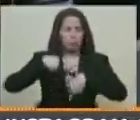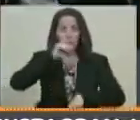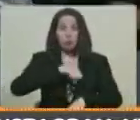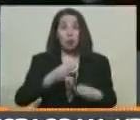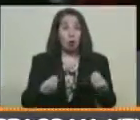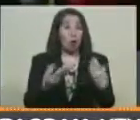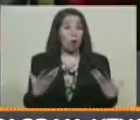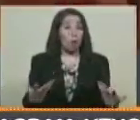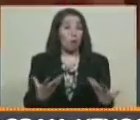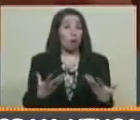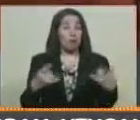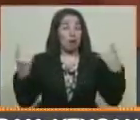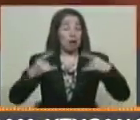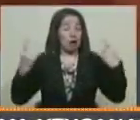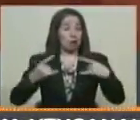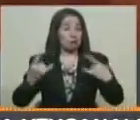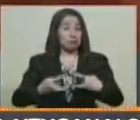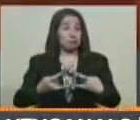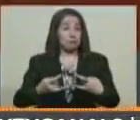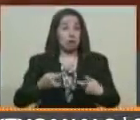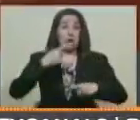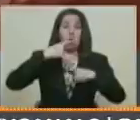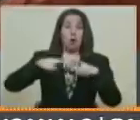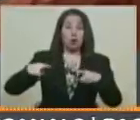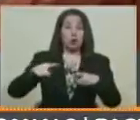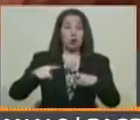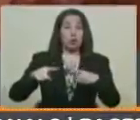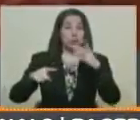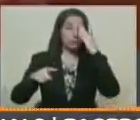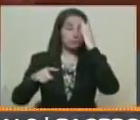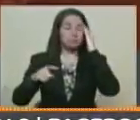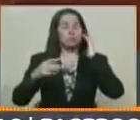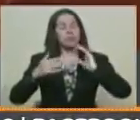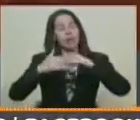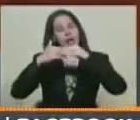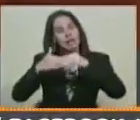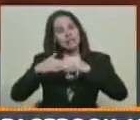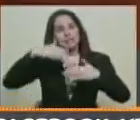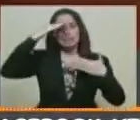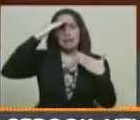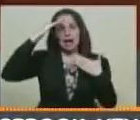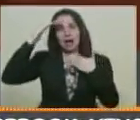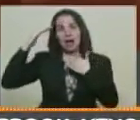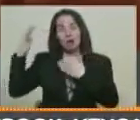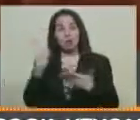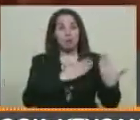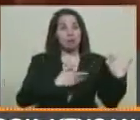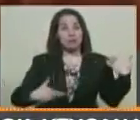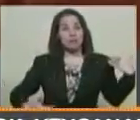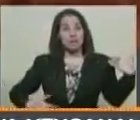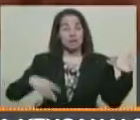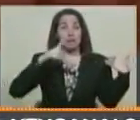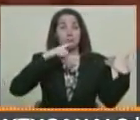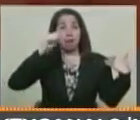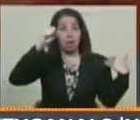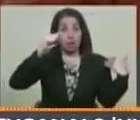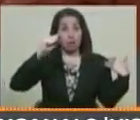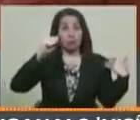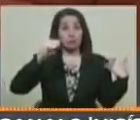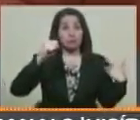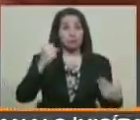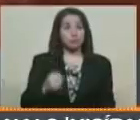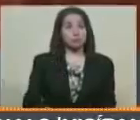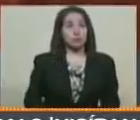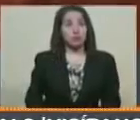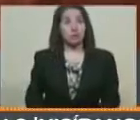género del rock. Ya en este momento se encuentran saludando al presidente de la República, Nicolás Maduro Moros,